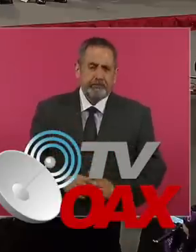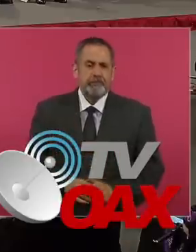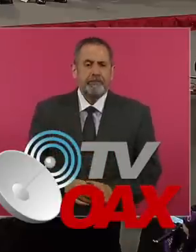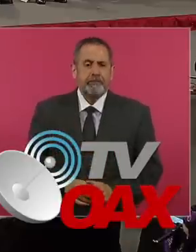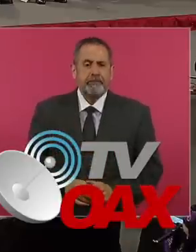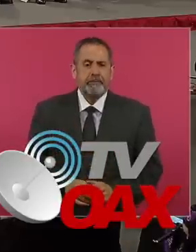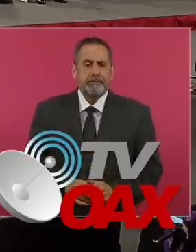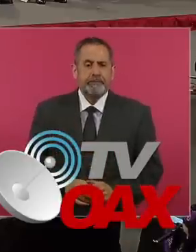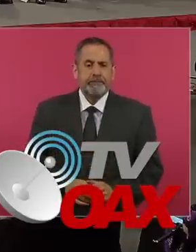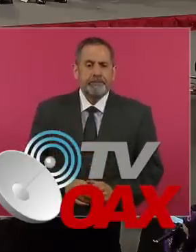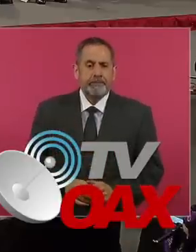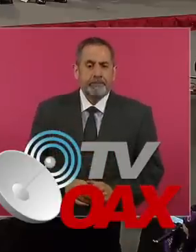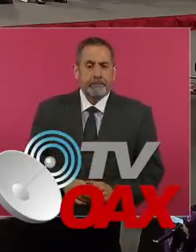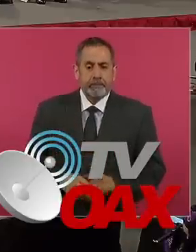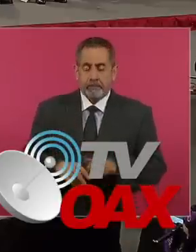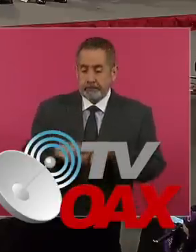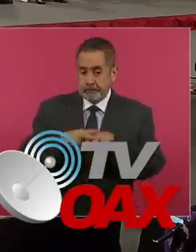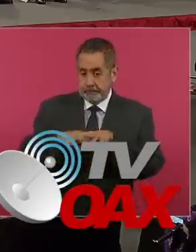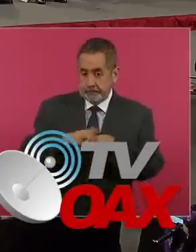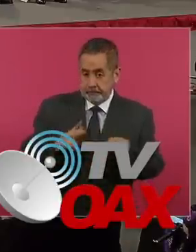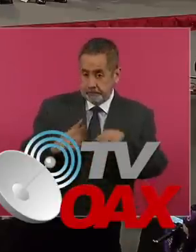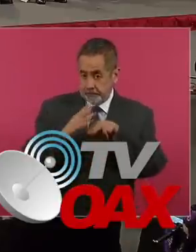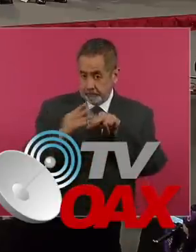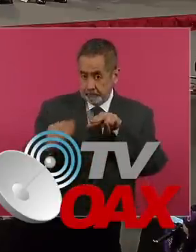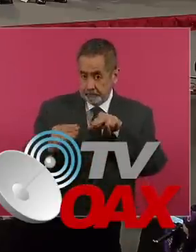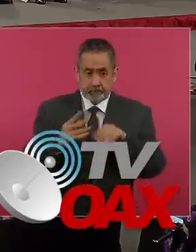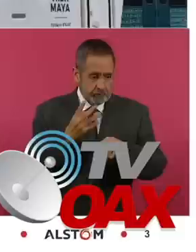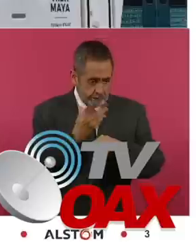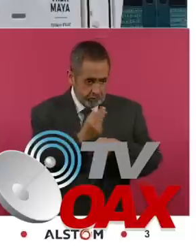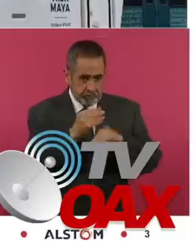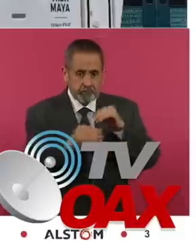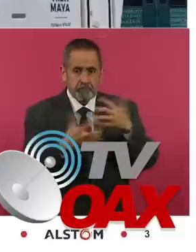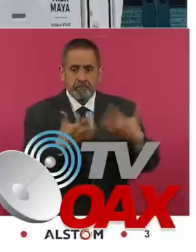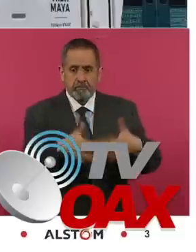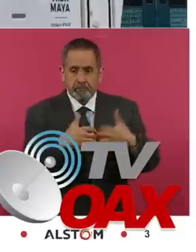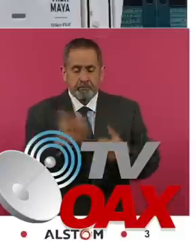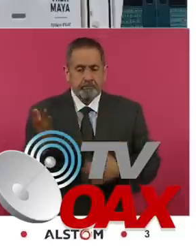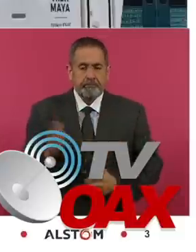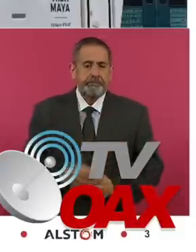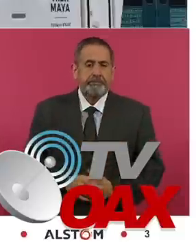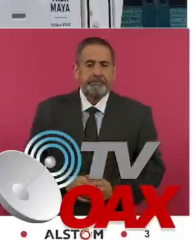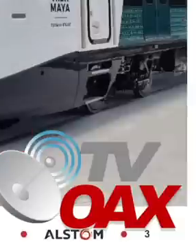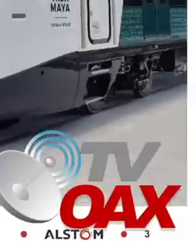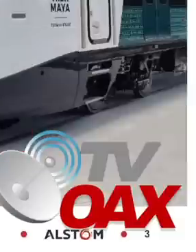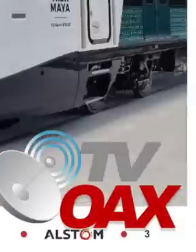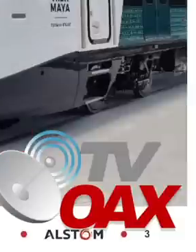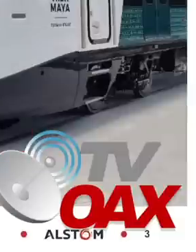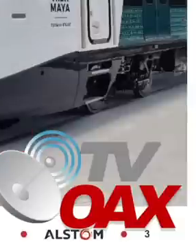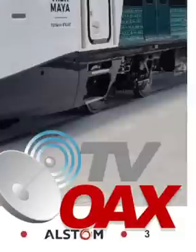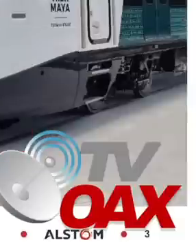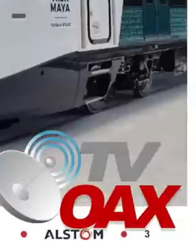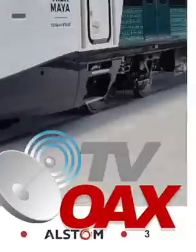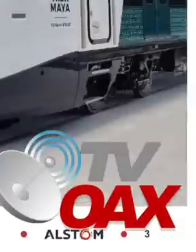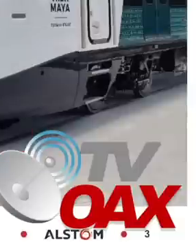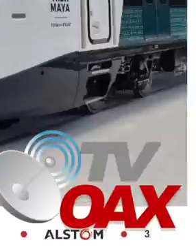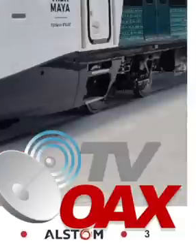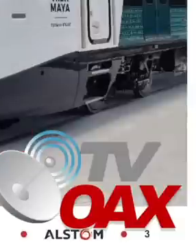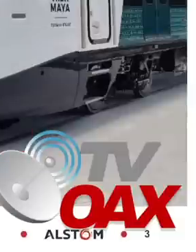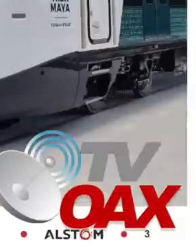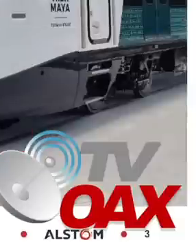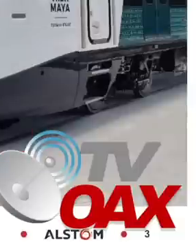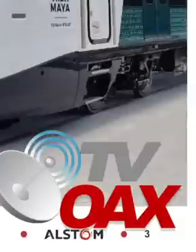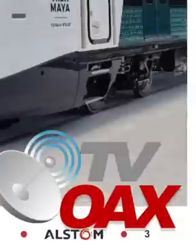La que sigue, los trenes cuatro, cinco y seis ya están en línea de producción y ya estamos consiguiendo los materiales, bueno, comprando todos los materiales para los primeros diez trenes.